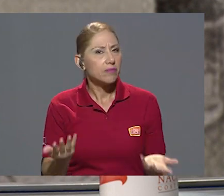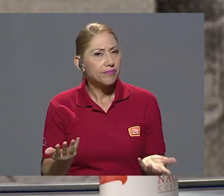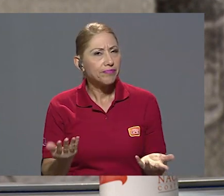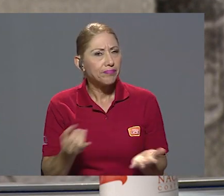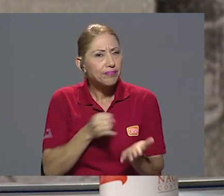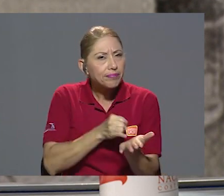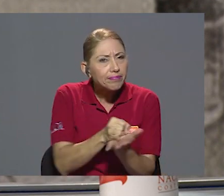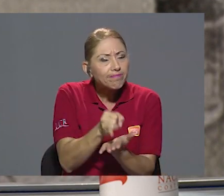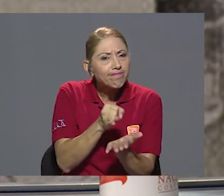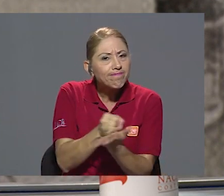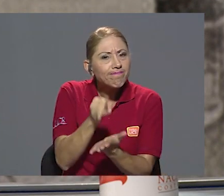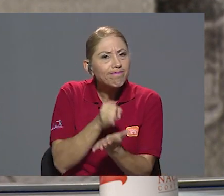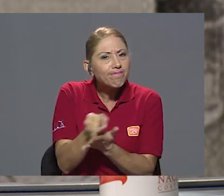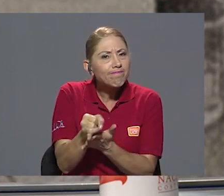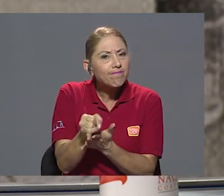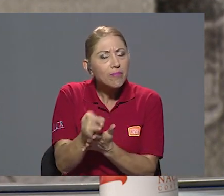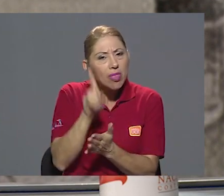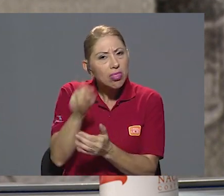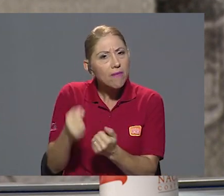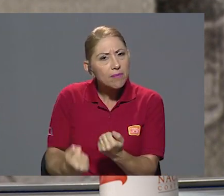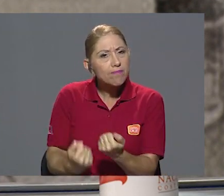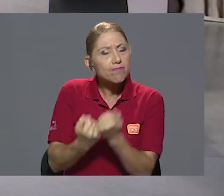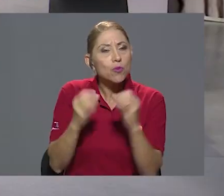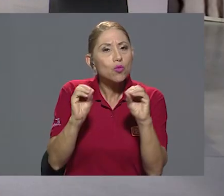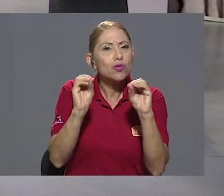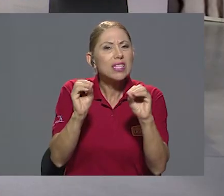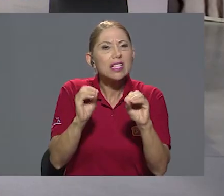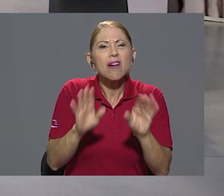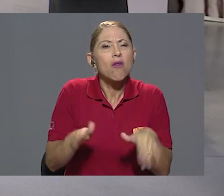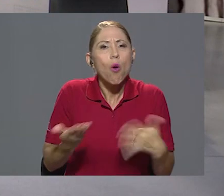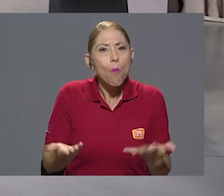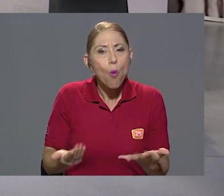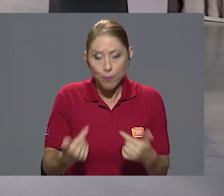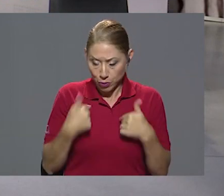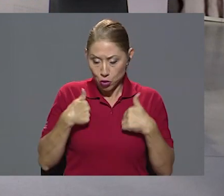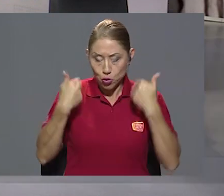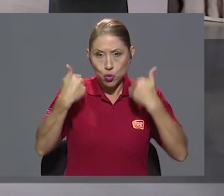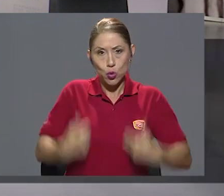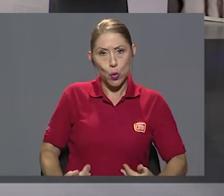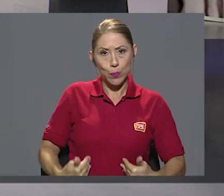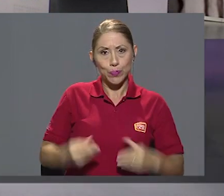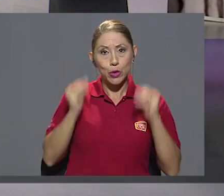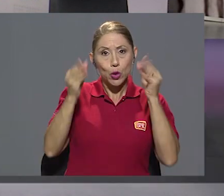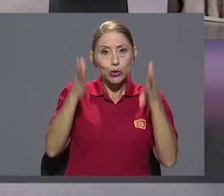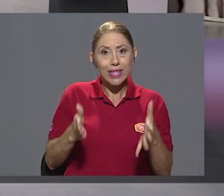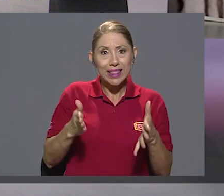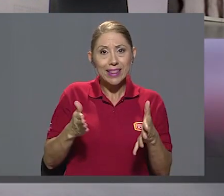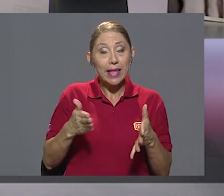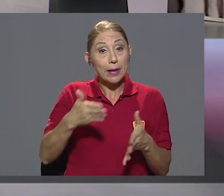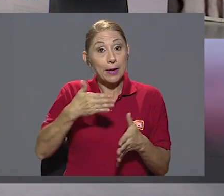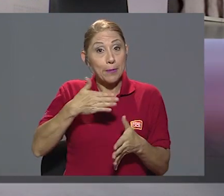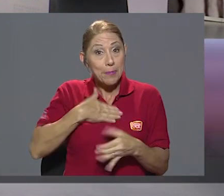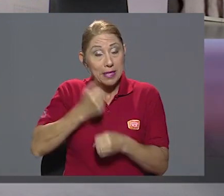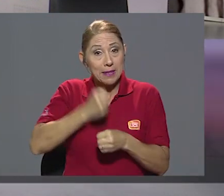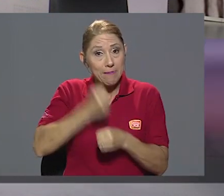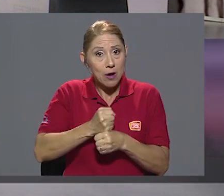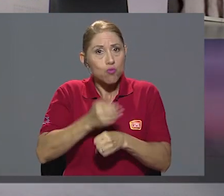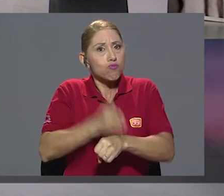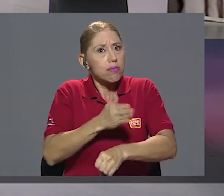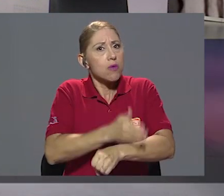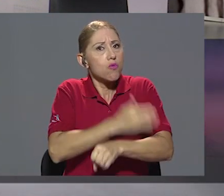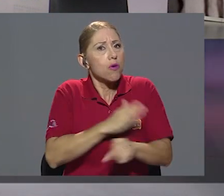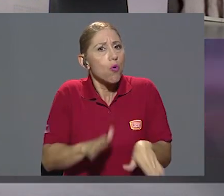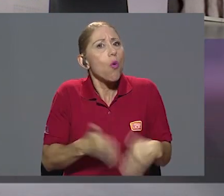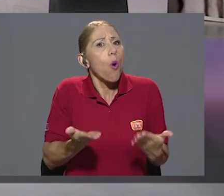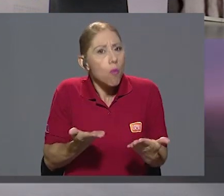forma la investigación debe aportar a la docencia. Es decir, yo como docente, ¿cómo puedo mejorar mi práctica docente